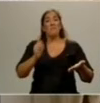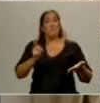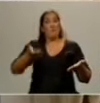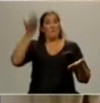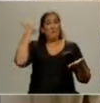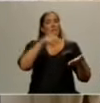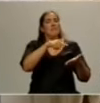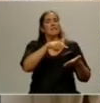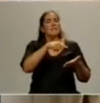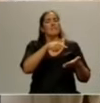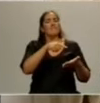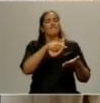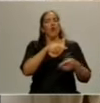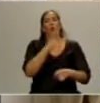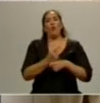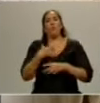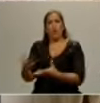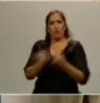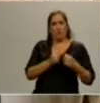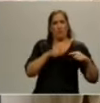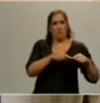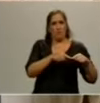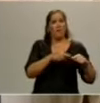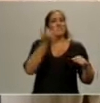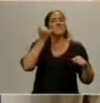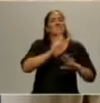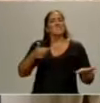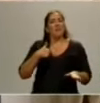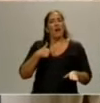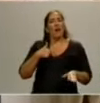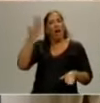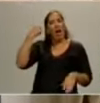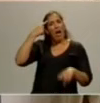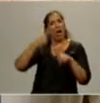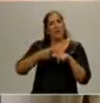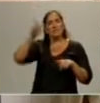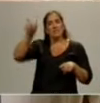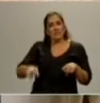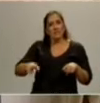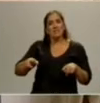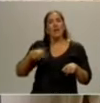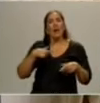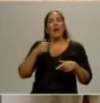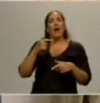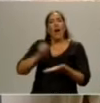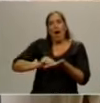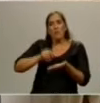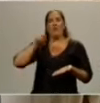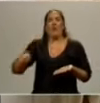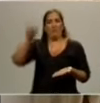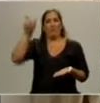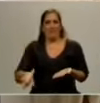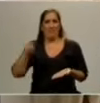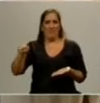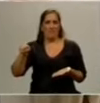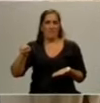entonces tuvo que excusarse porque había sido defensor del doctor Anso Rey en la misma causa AMIA, que ahora tenían